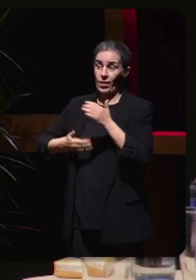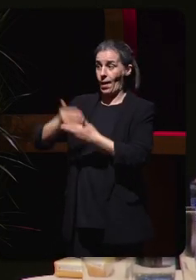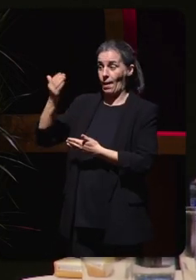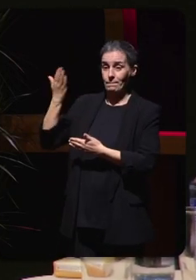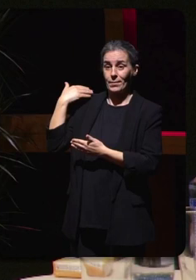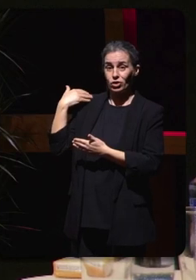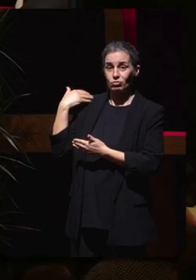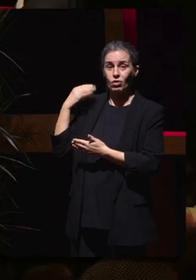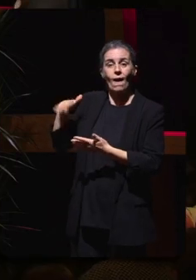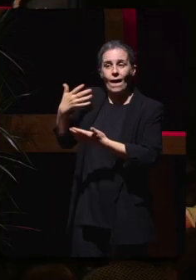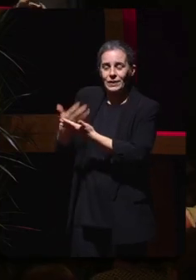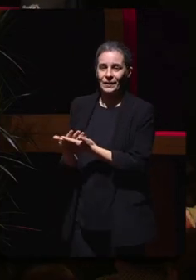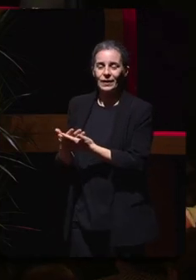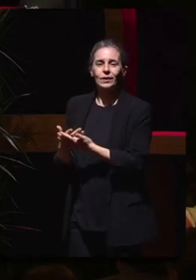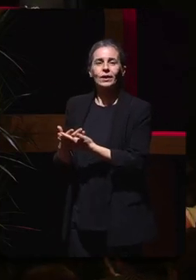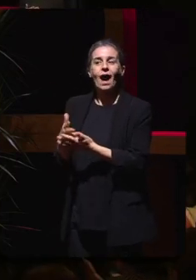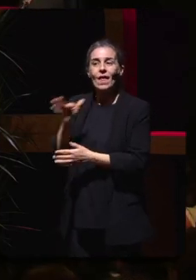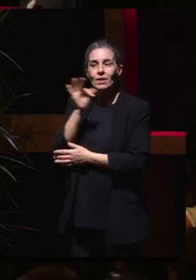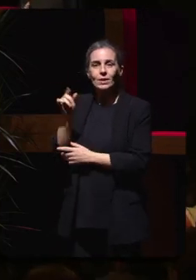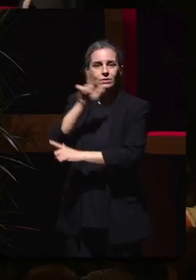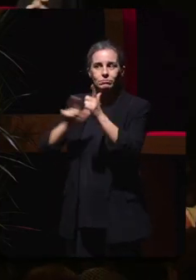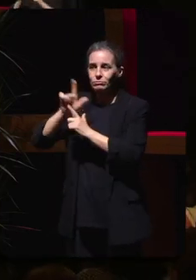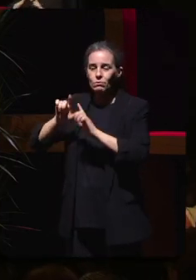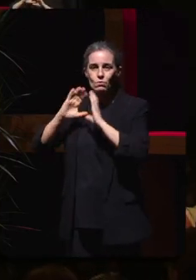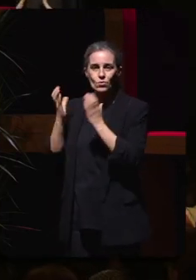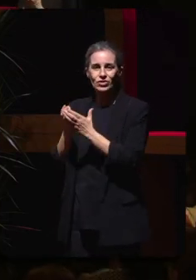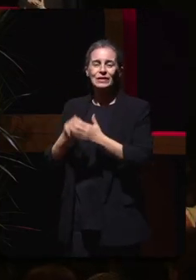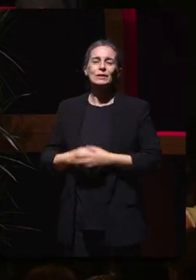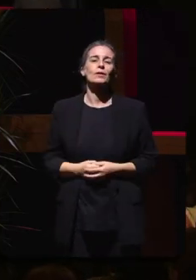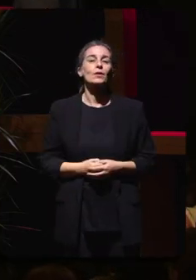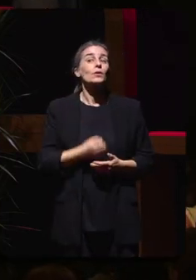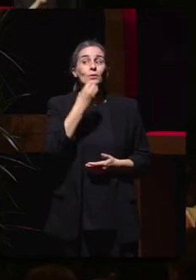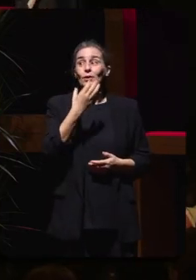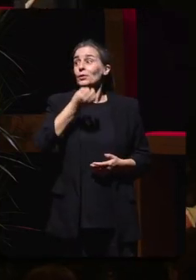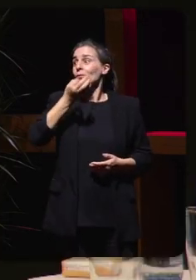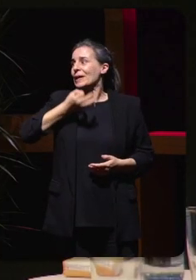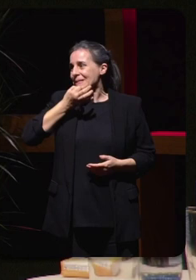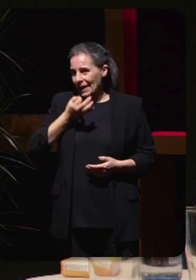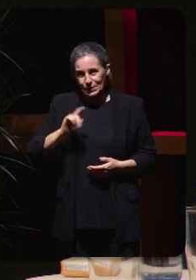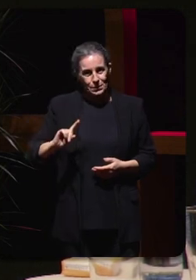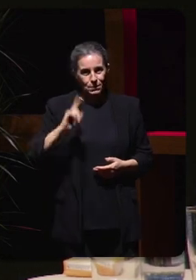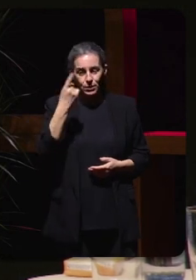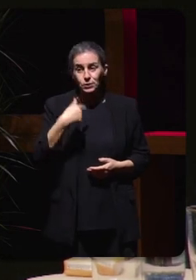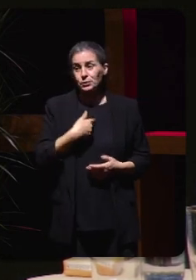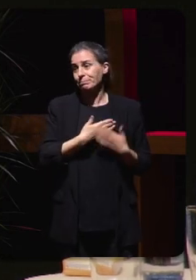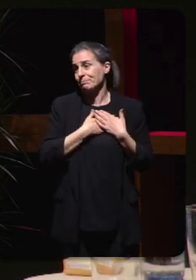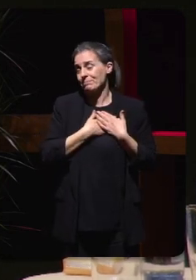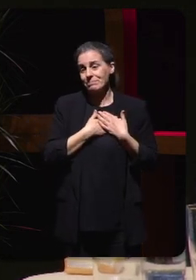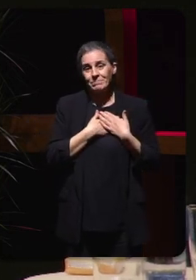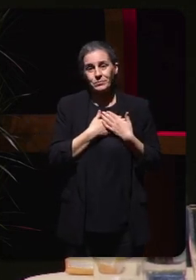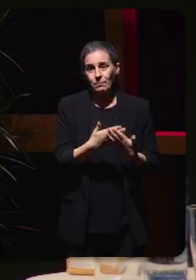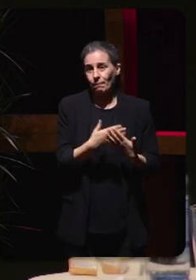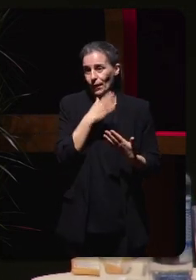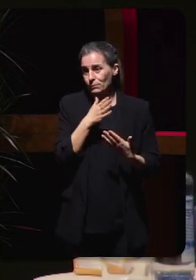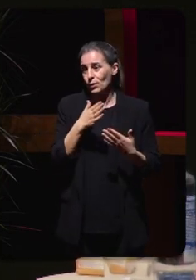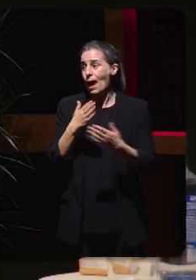que empezaste a ejercerlo, además viajando por el mundo? Bueno, buenas tardes, en primer lugar. Lamento haber